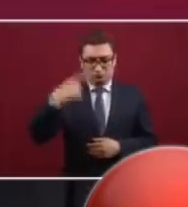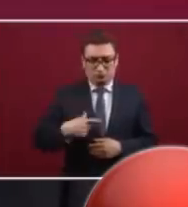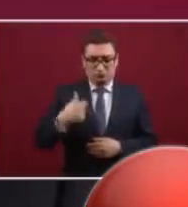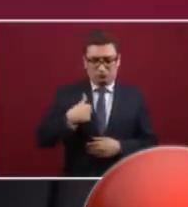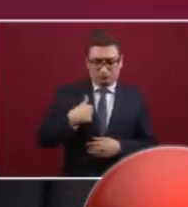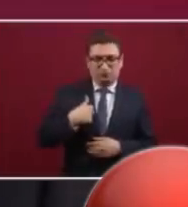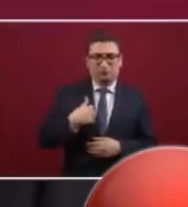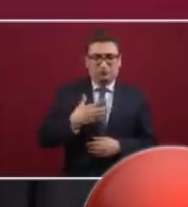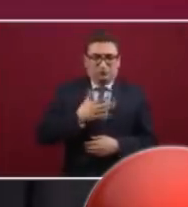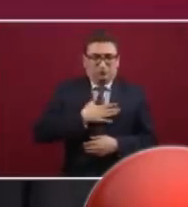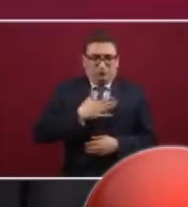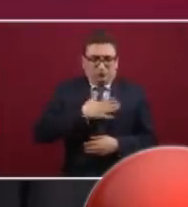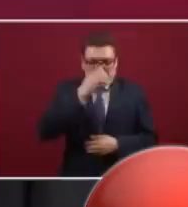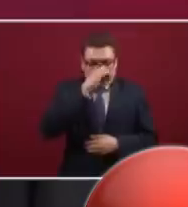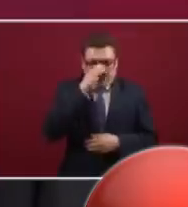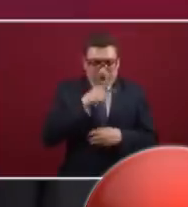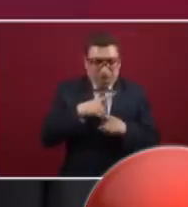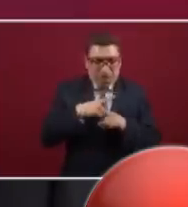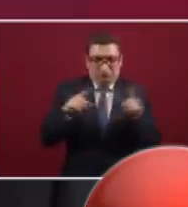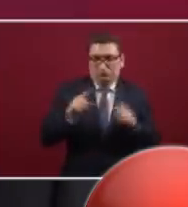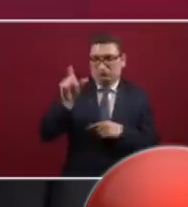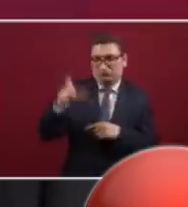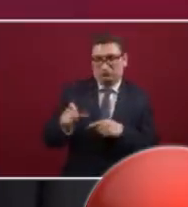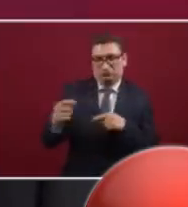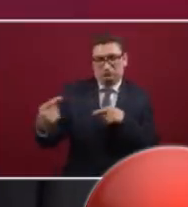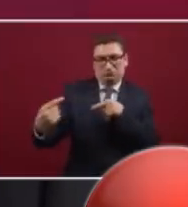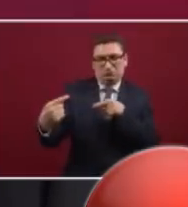también el mío sobre su persona.